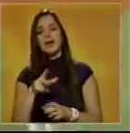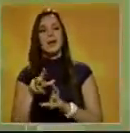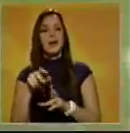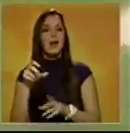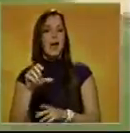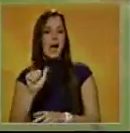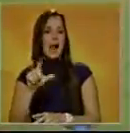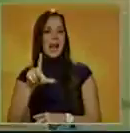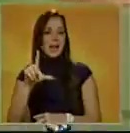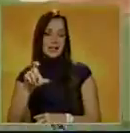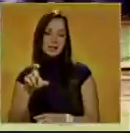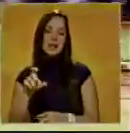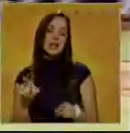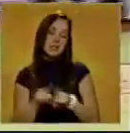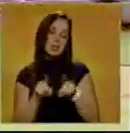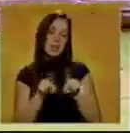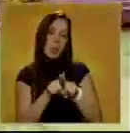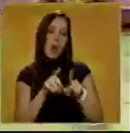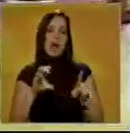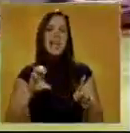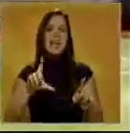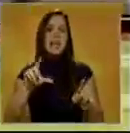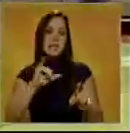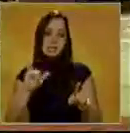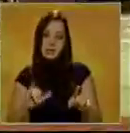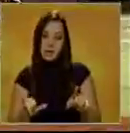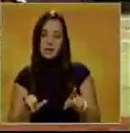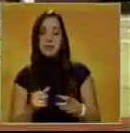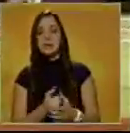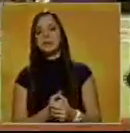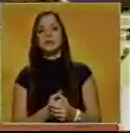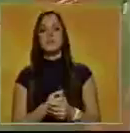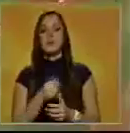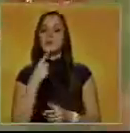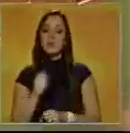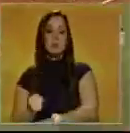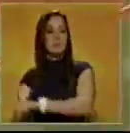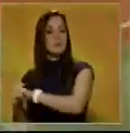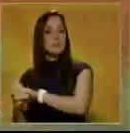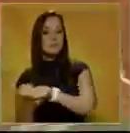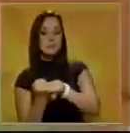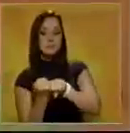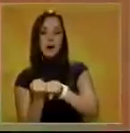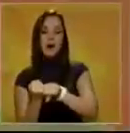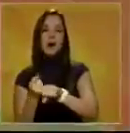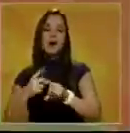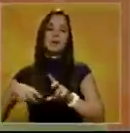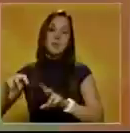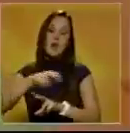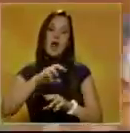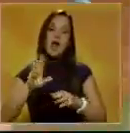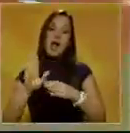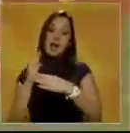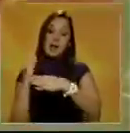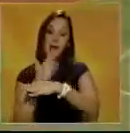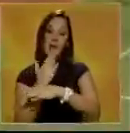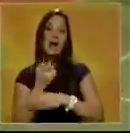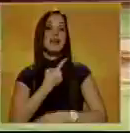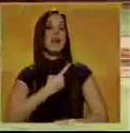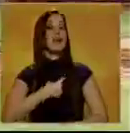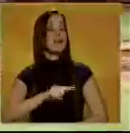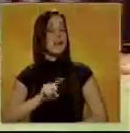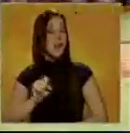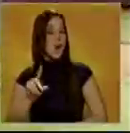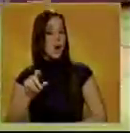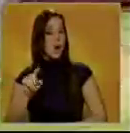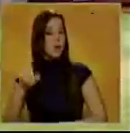marca de Eliezer Alfonso. El triunfo fue para Jerome Long y el revés para Freddy García. Así La Guaira llegó a 11 victorias y